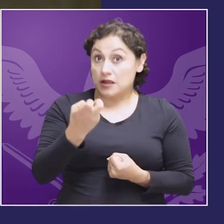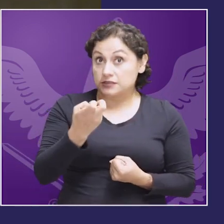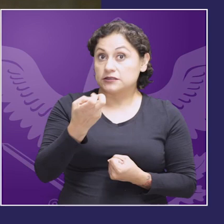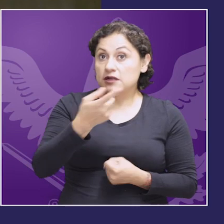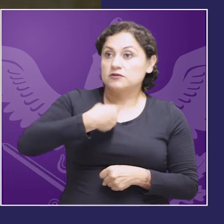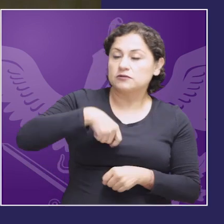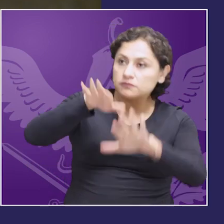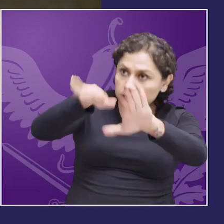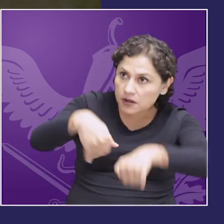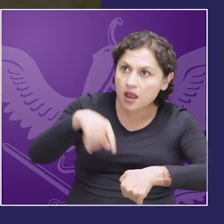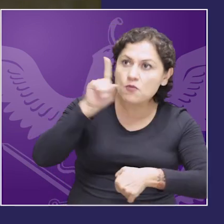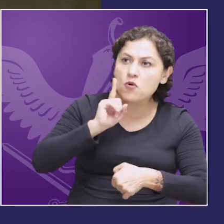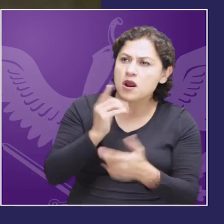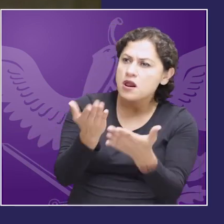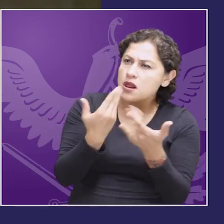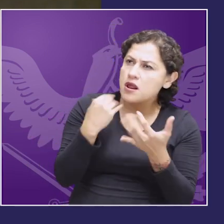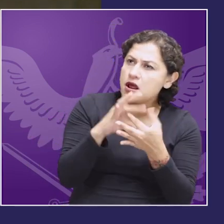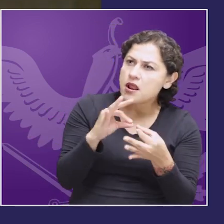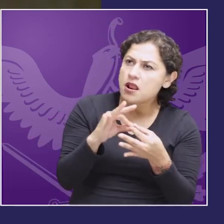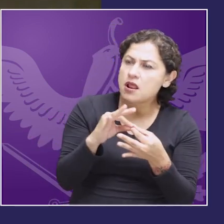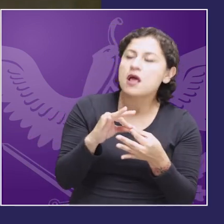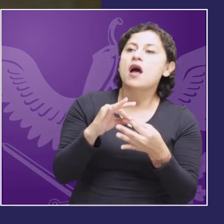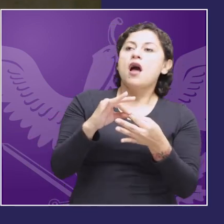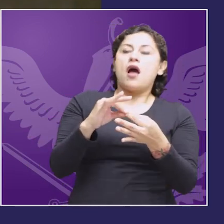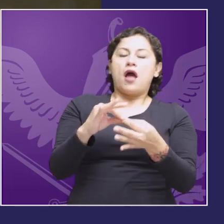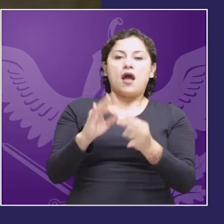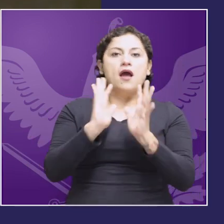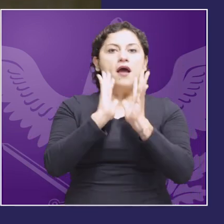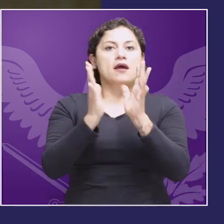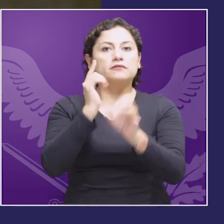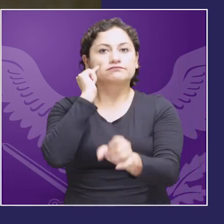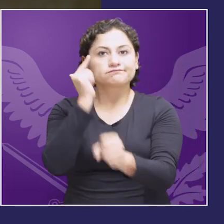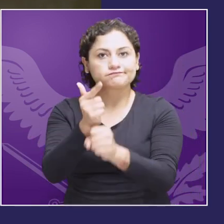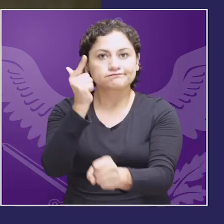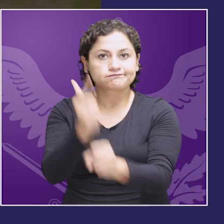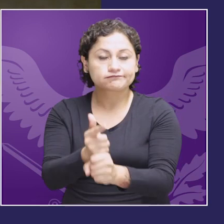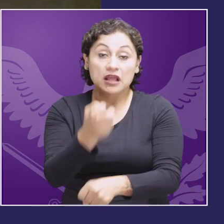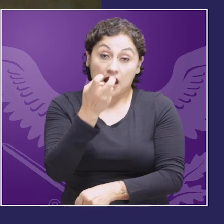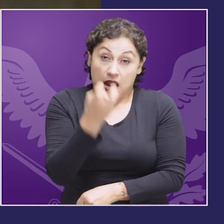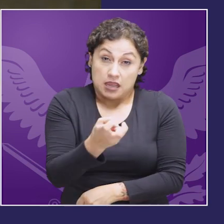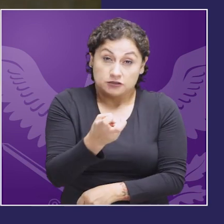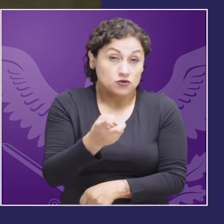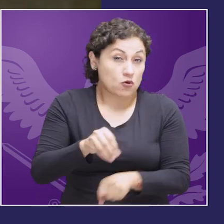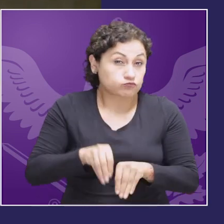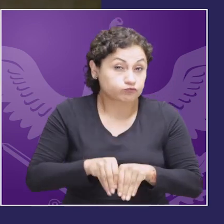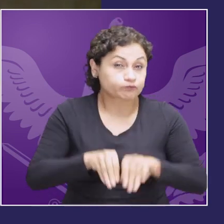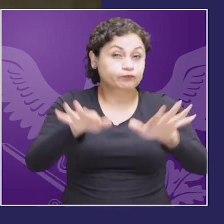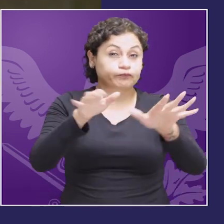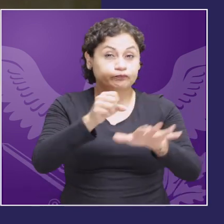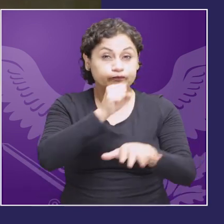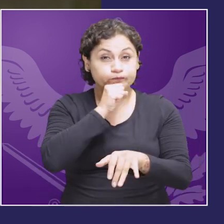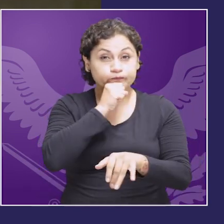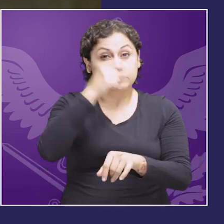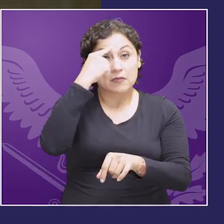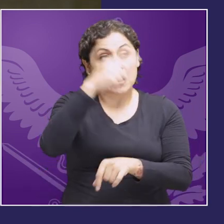víctimas, vamos a escuchar a las mujeres. Creo que esto es algo que ha sido muy claro